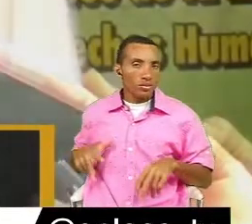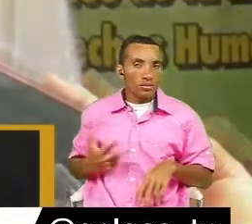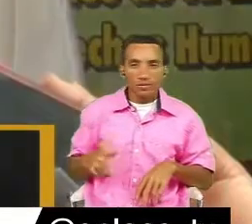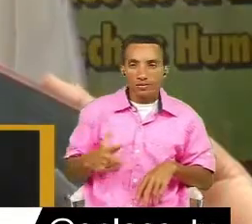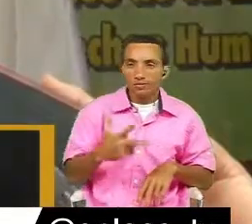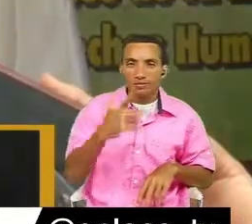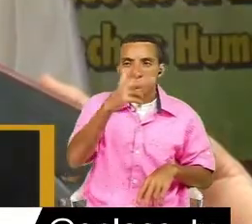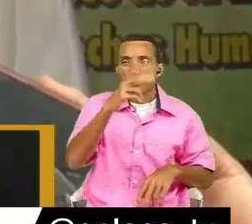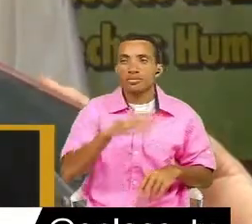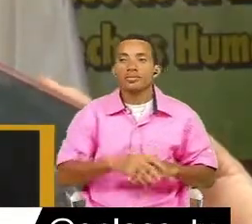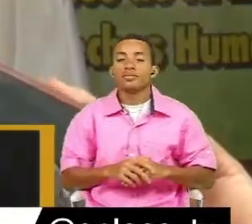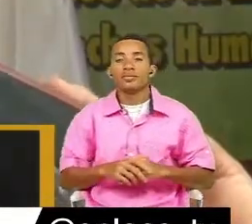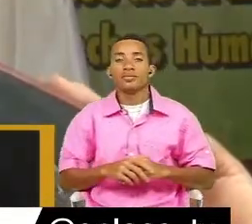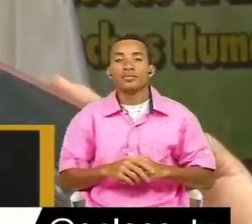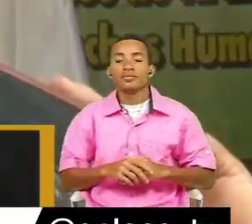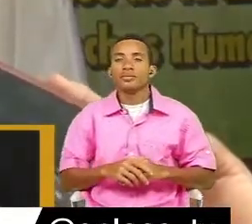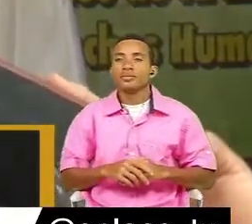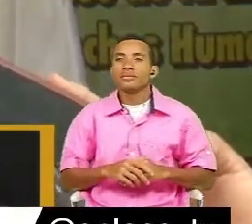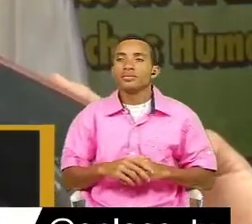ellos. Vienen